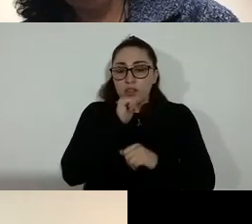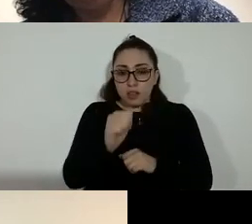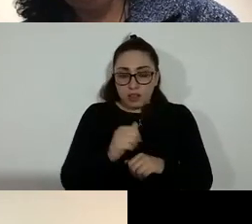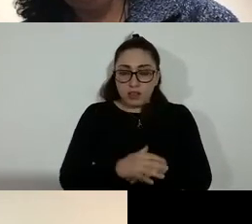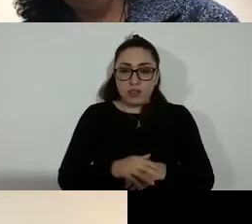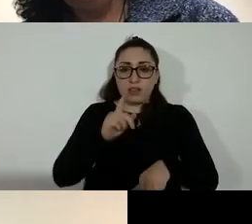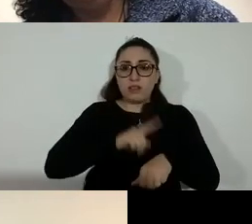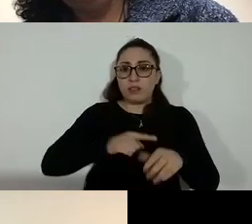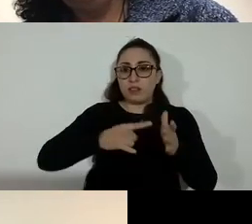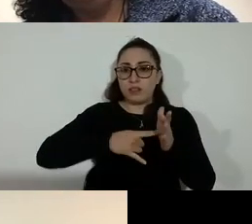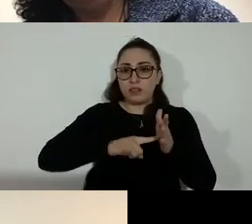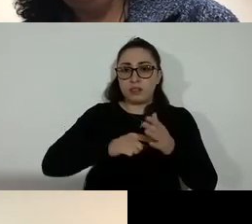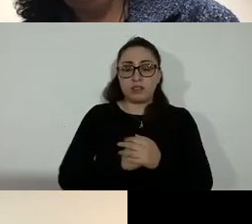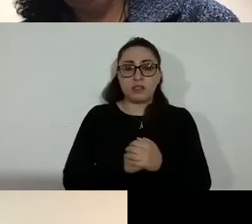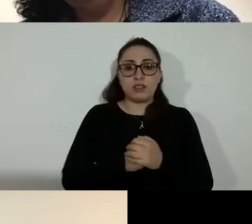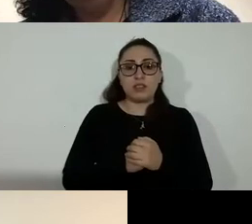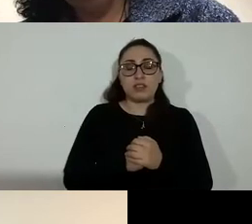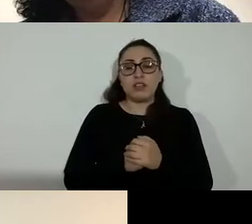y siendo las